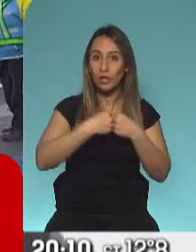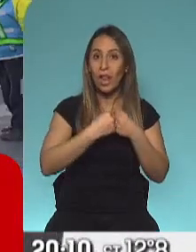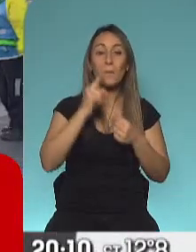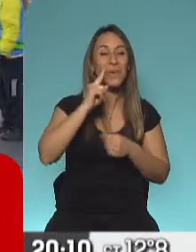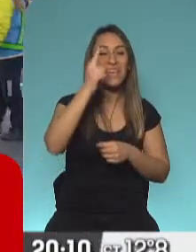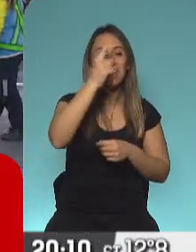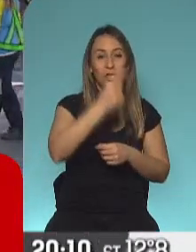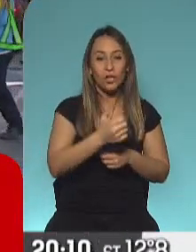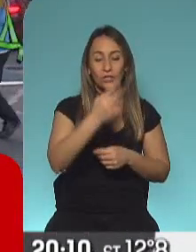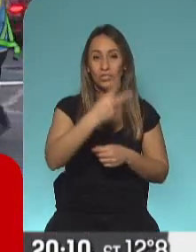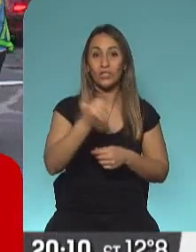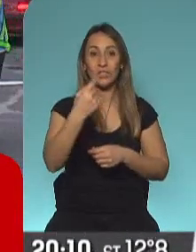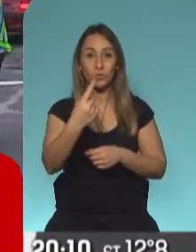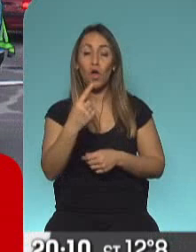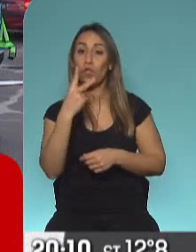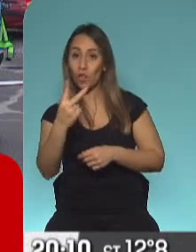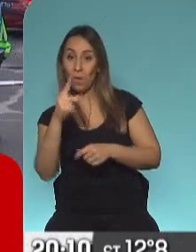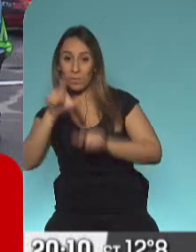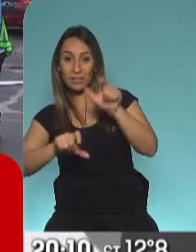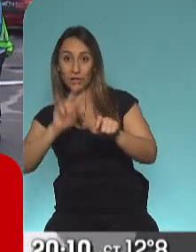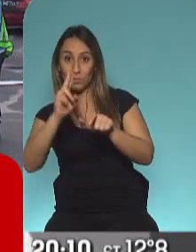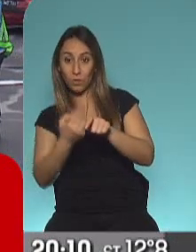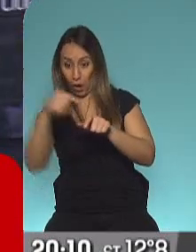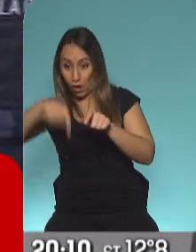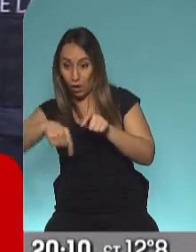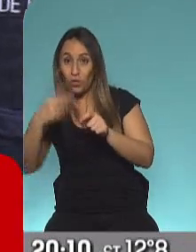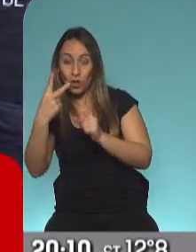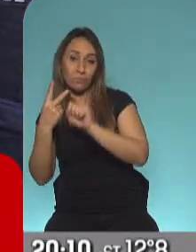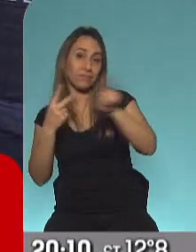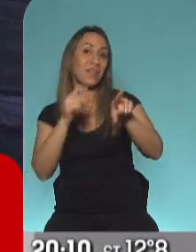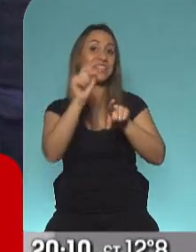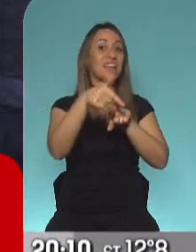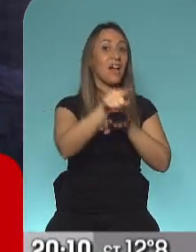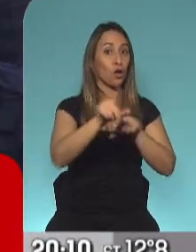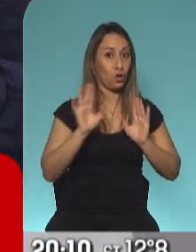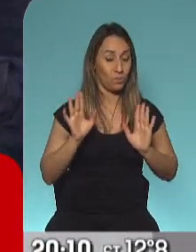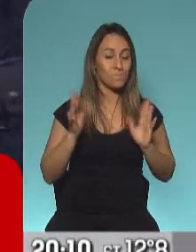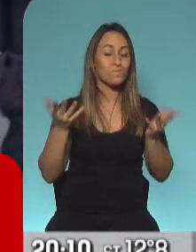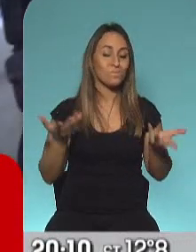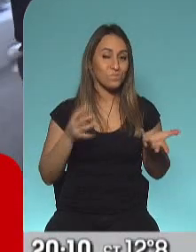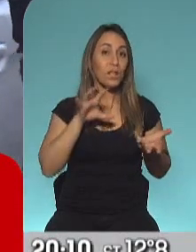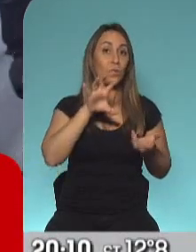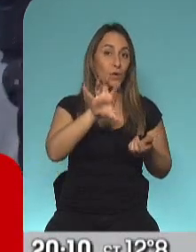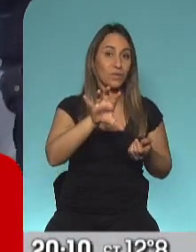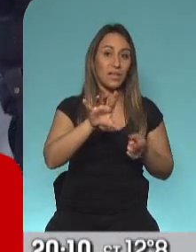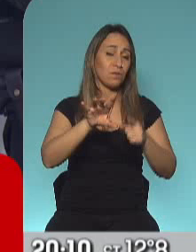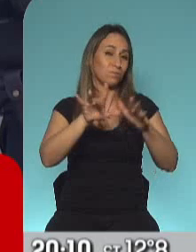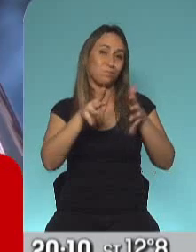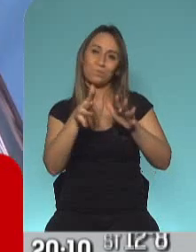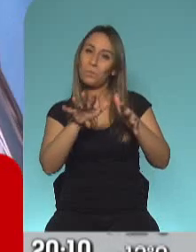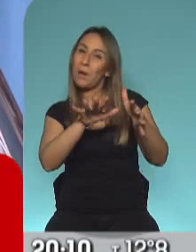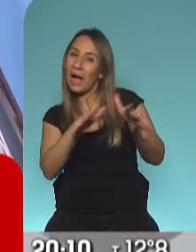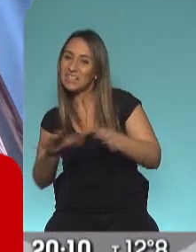total, 2 fallecidos de la lista de fallecidos de hoy son de la provincia de Chaco, una provincia que está, te diría, como el AMBA, en una